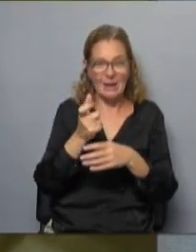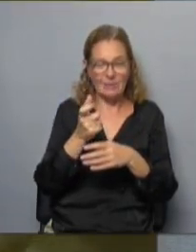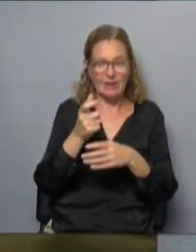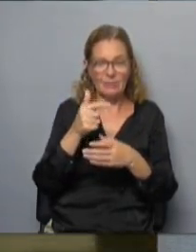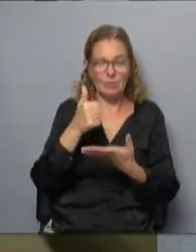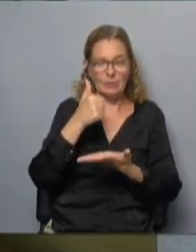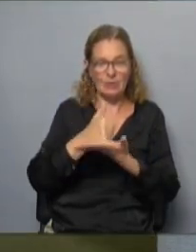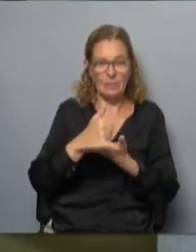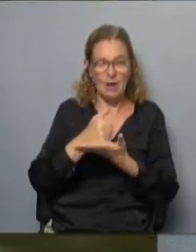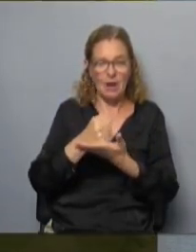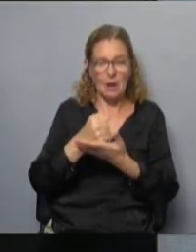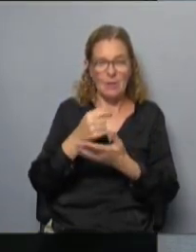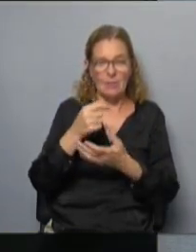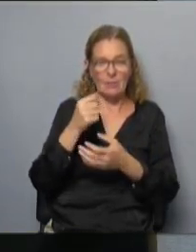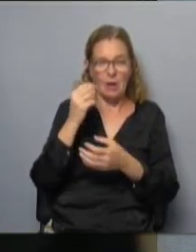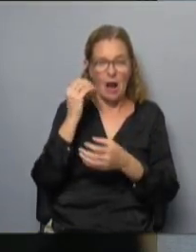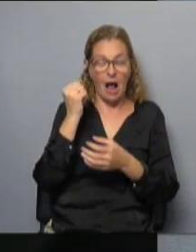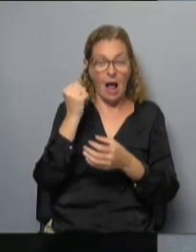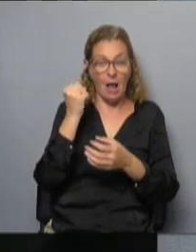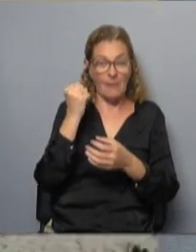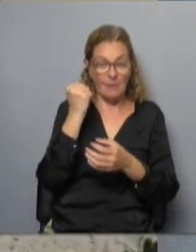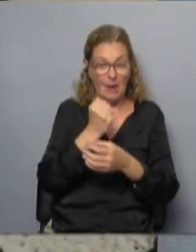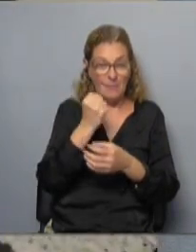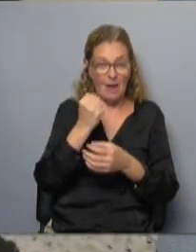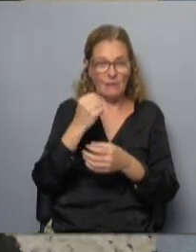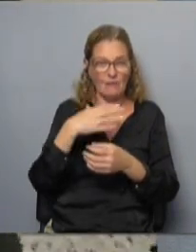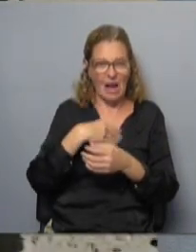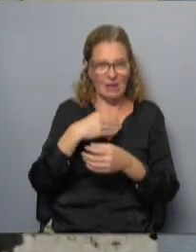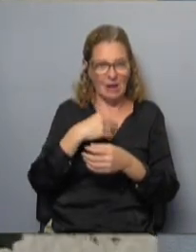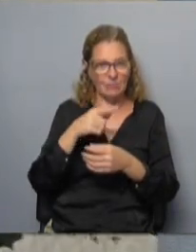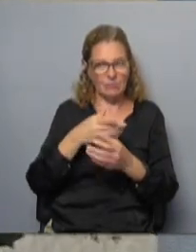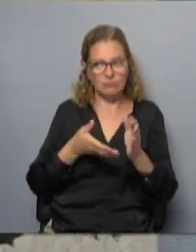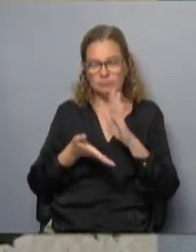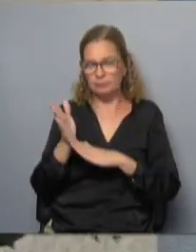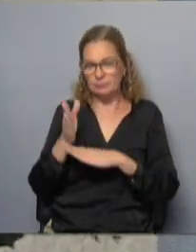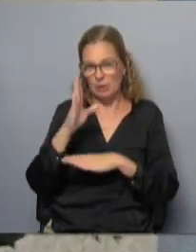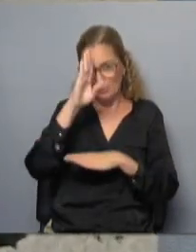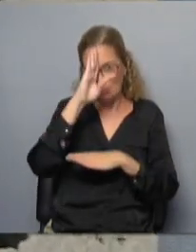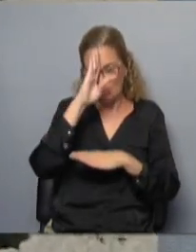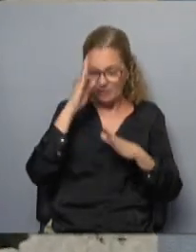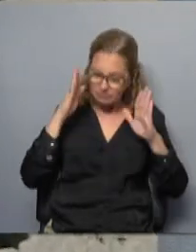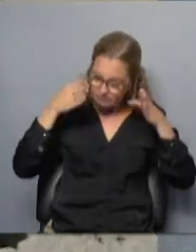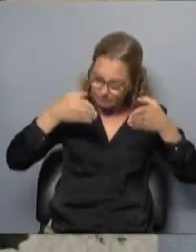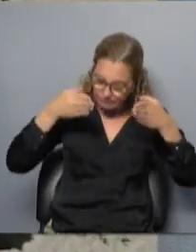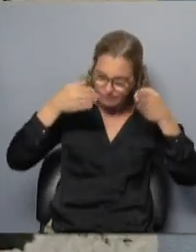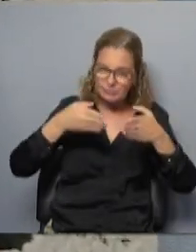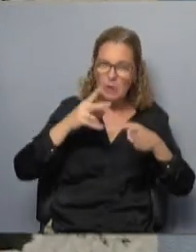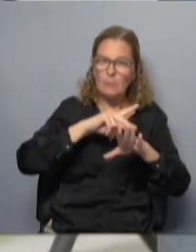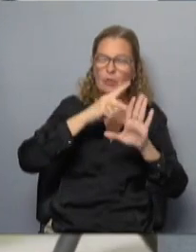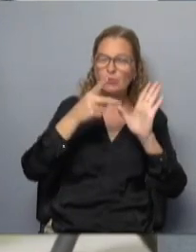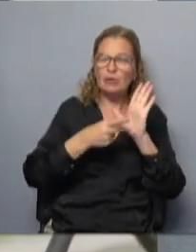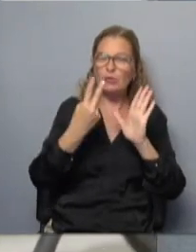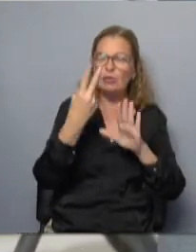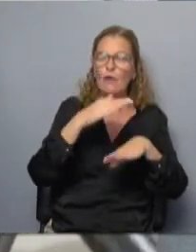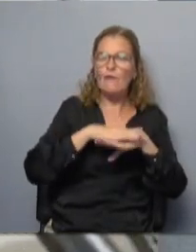presencia de armas blancas era causal de traslado según parodi había una obsesión con el aprendizaje el proyecto se basaba en dos principios